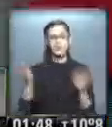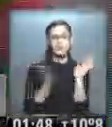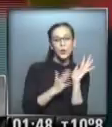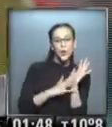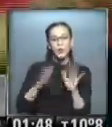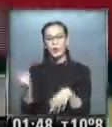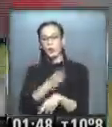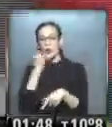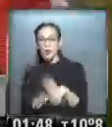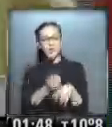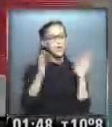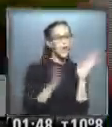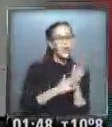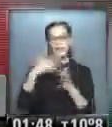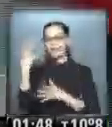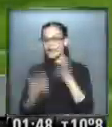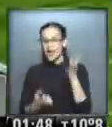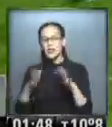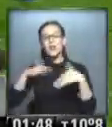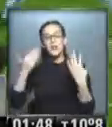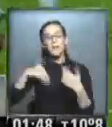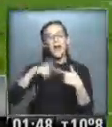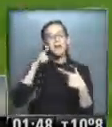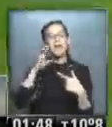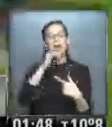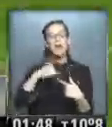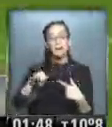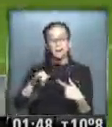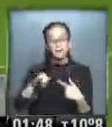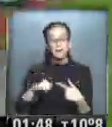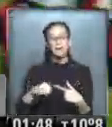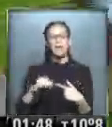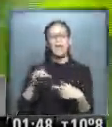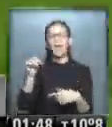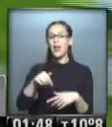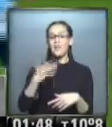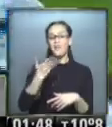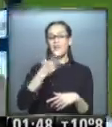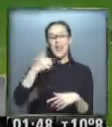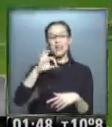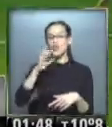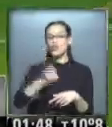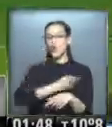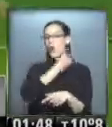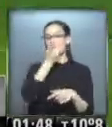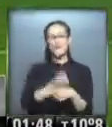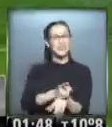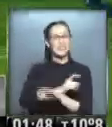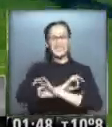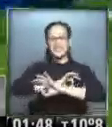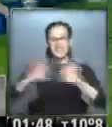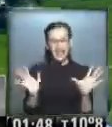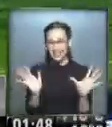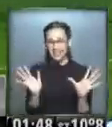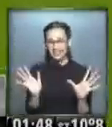el rebote a Maxi Rodríguez y esta vez Fernando Monetti no pudo hacer absolutamente nada. Allí estaba